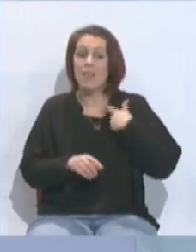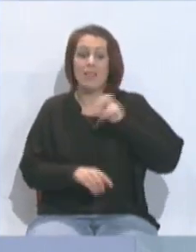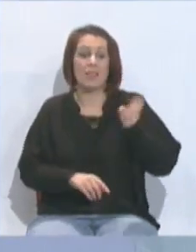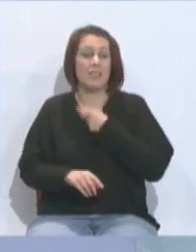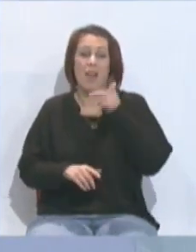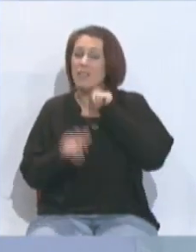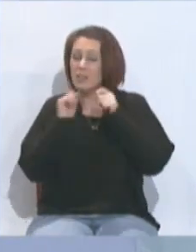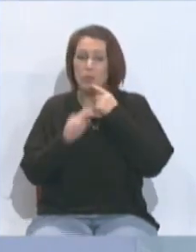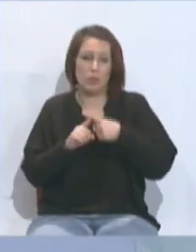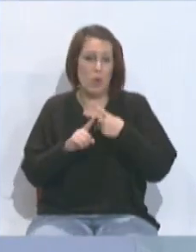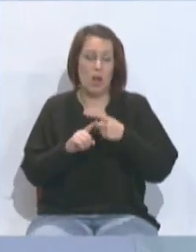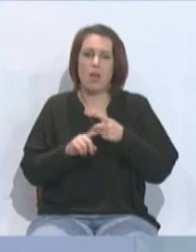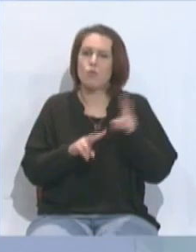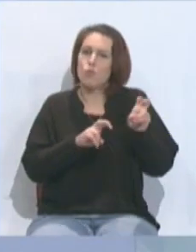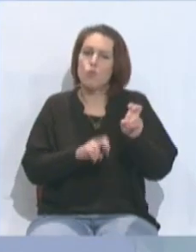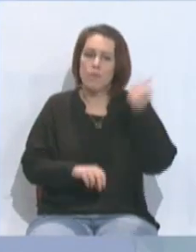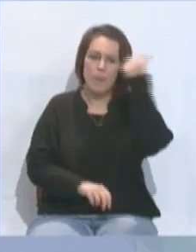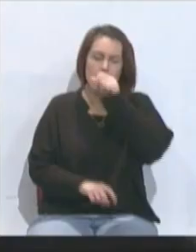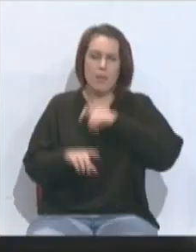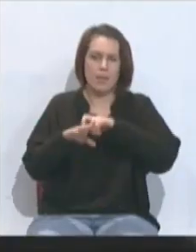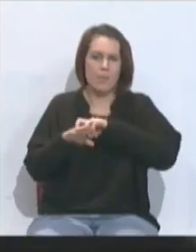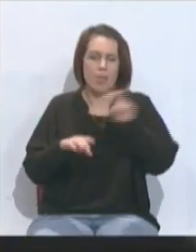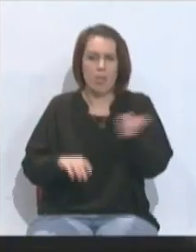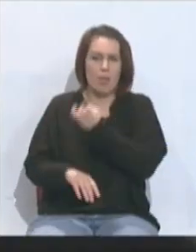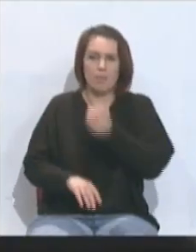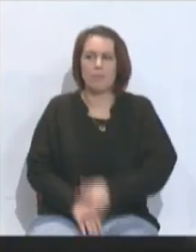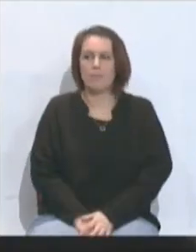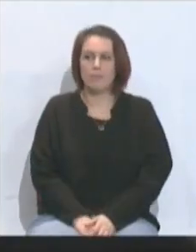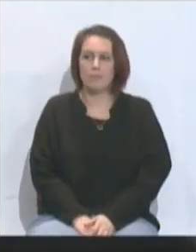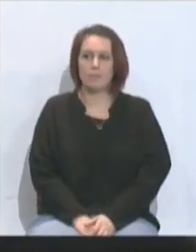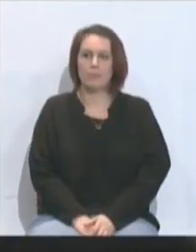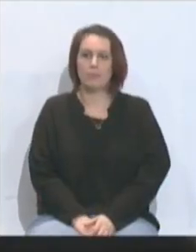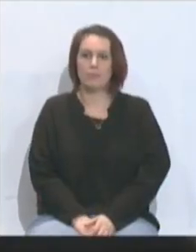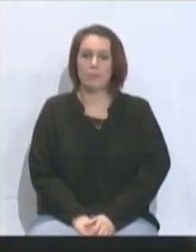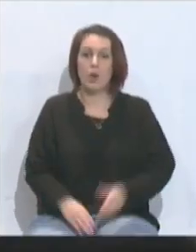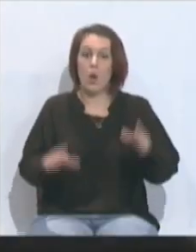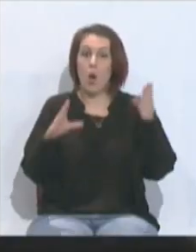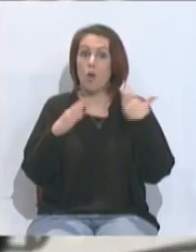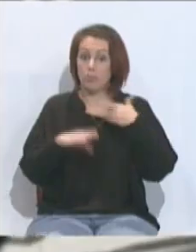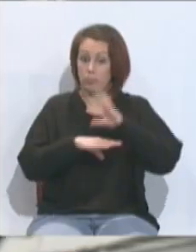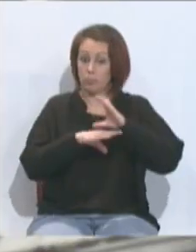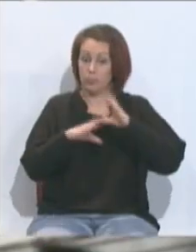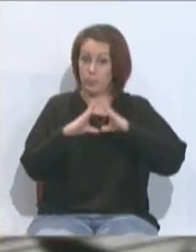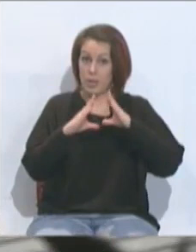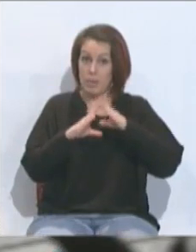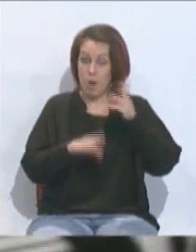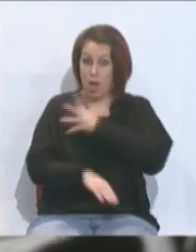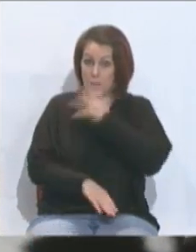afectivo-sexuales y las nuevas masculinidades. La concejala de Feminismos